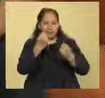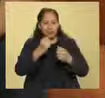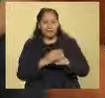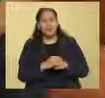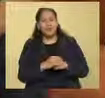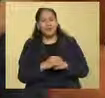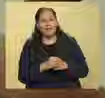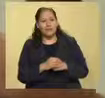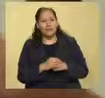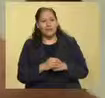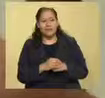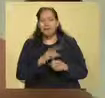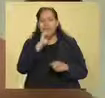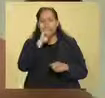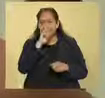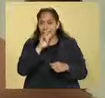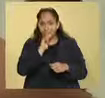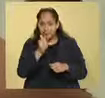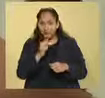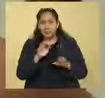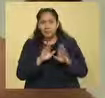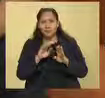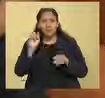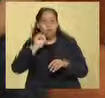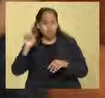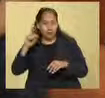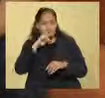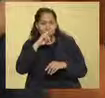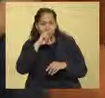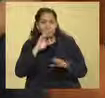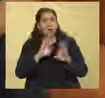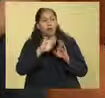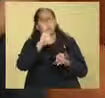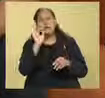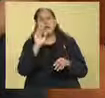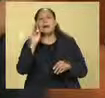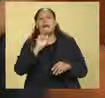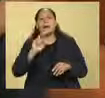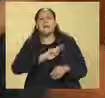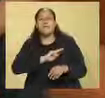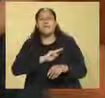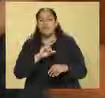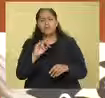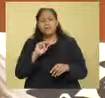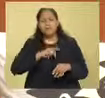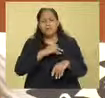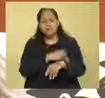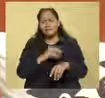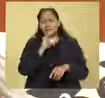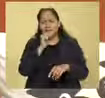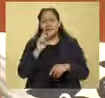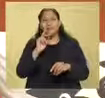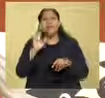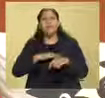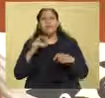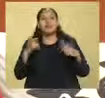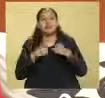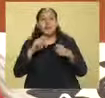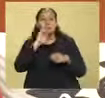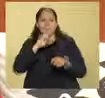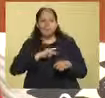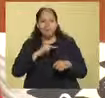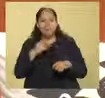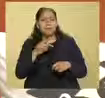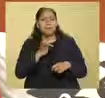no no hay preocupación por su parte pues no ni de mi familia yo creo que la más nerviosa es mi mamá pero